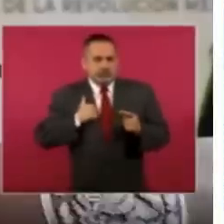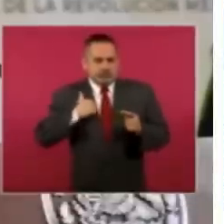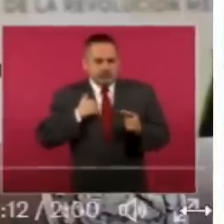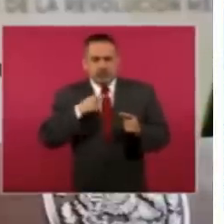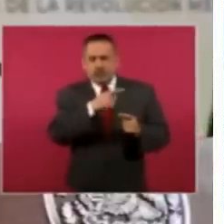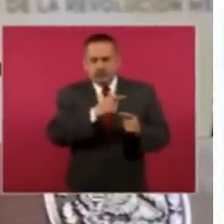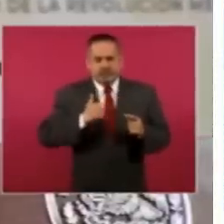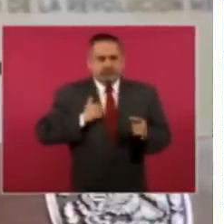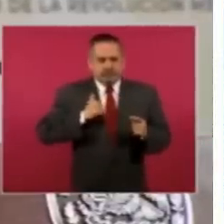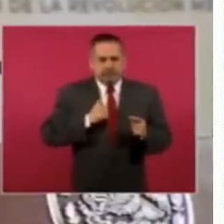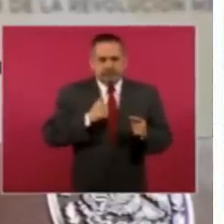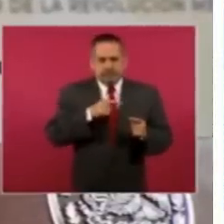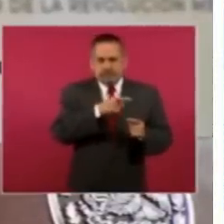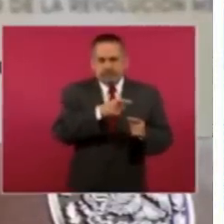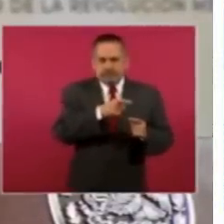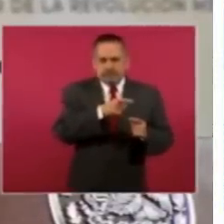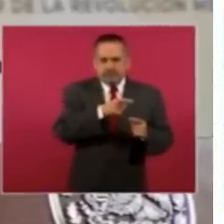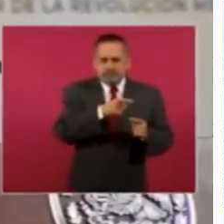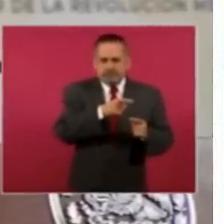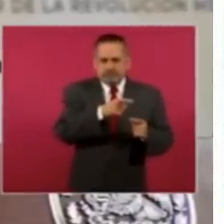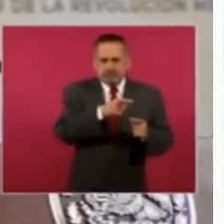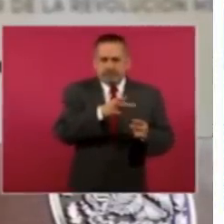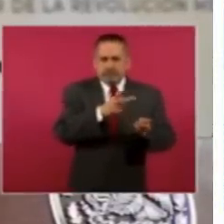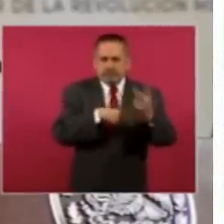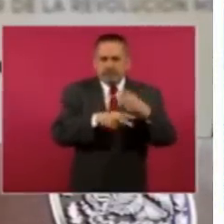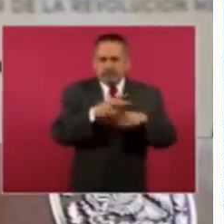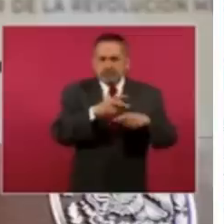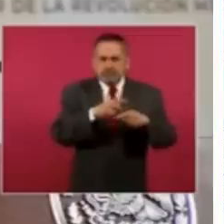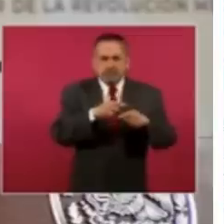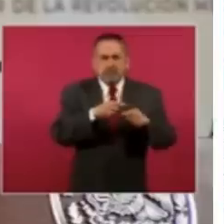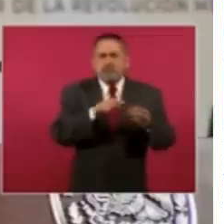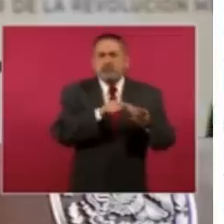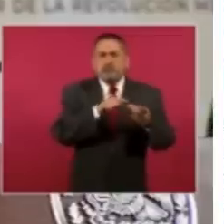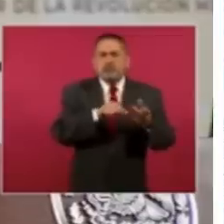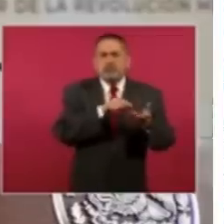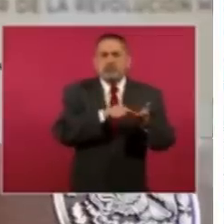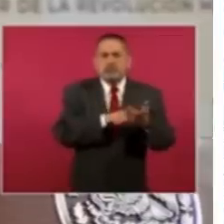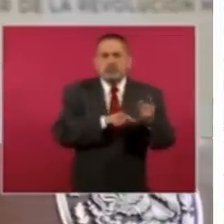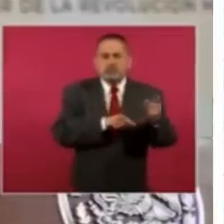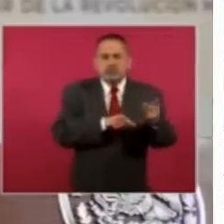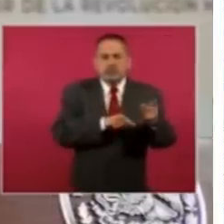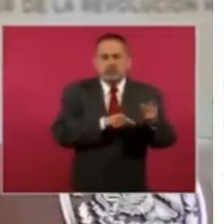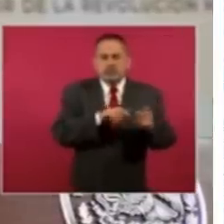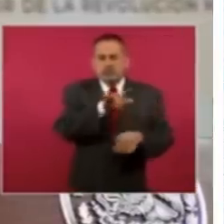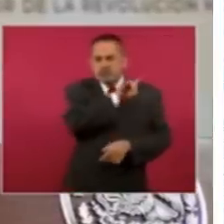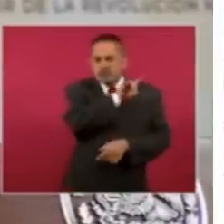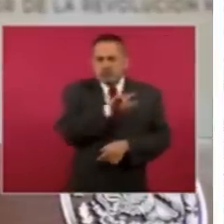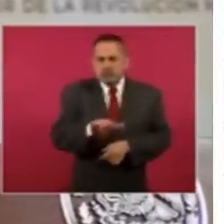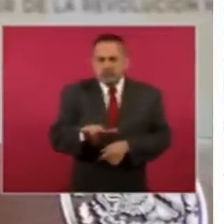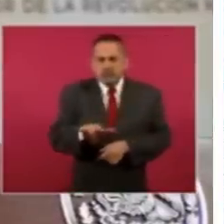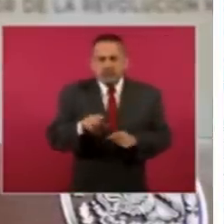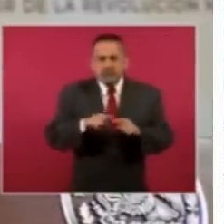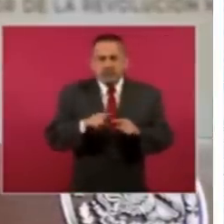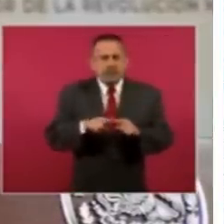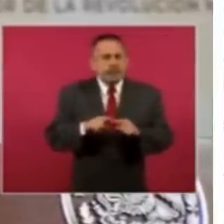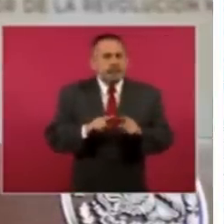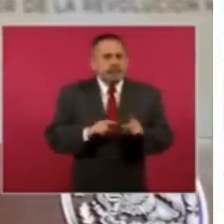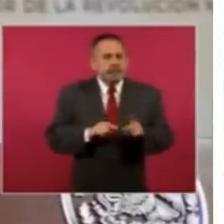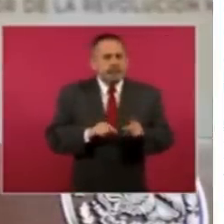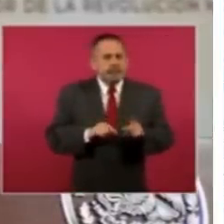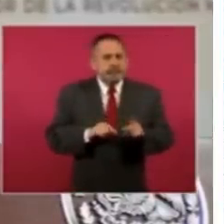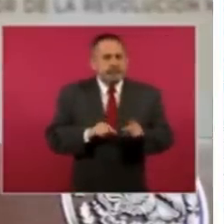crudo va a bajar su avión en